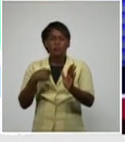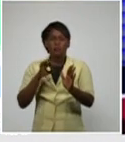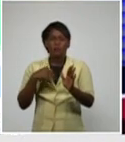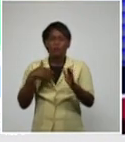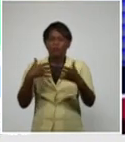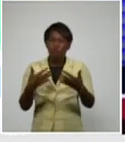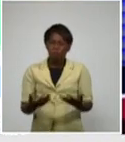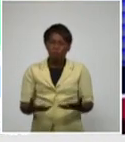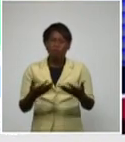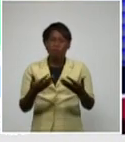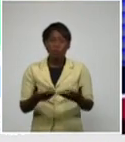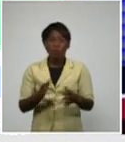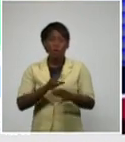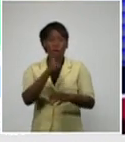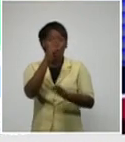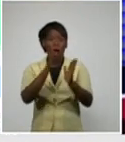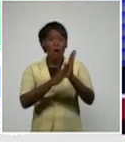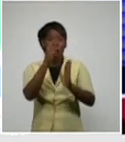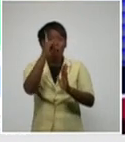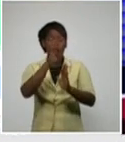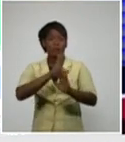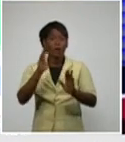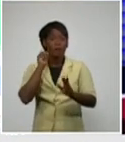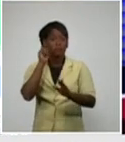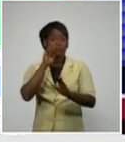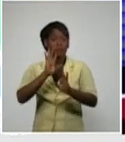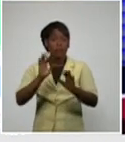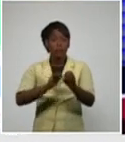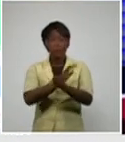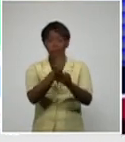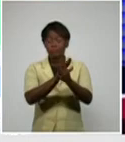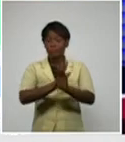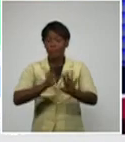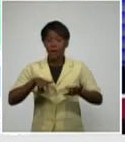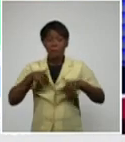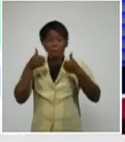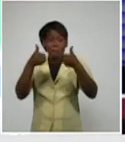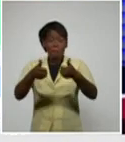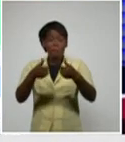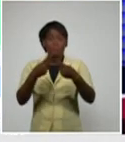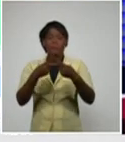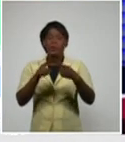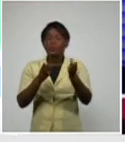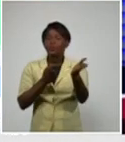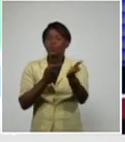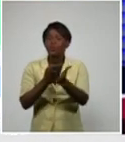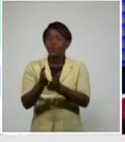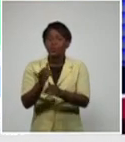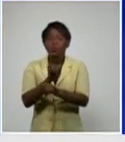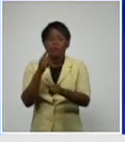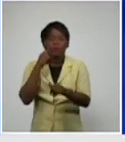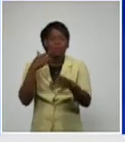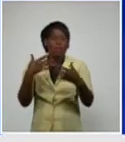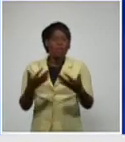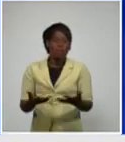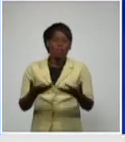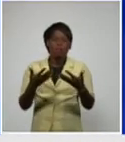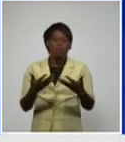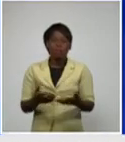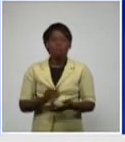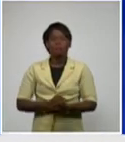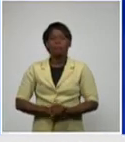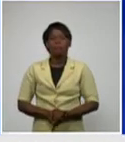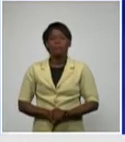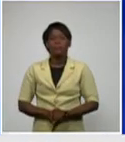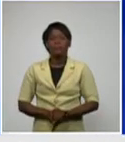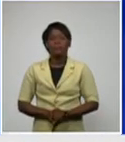está de alta, ya está trabajando, pero dice: Durán, de verdad que es un agotamiento que no soy el mismo de antes. Una razón más que suficiente